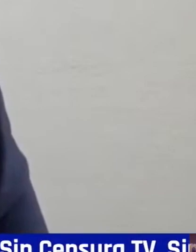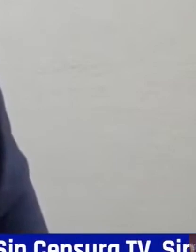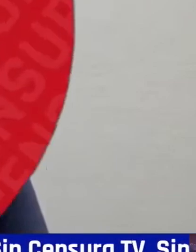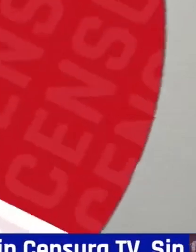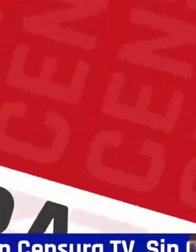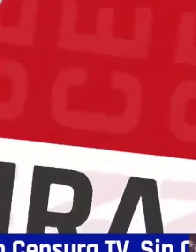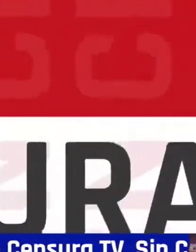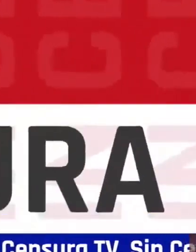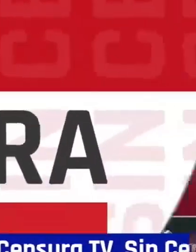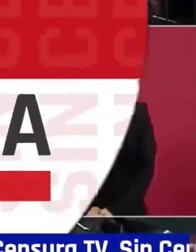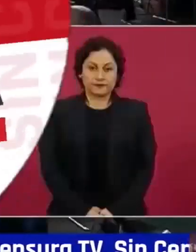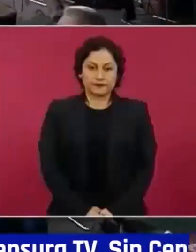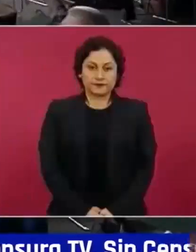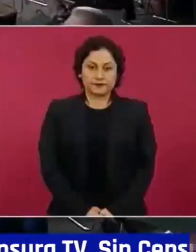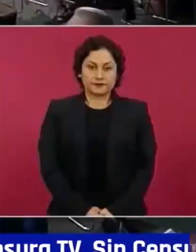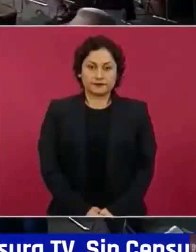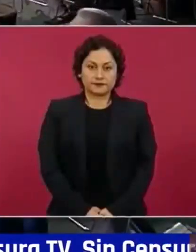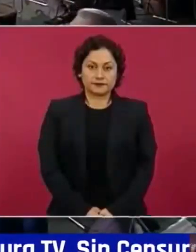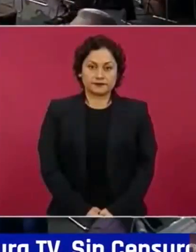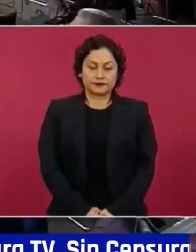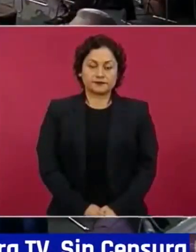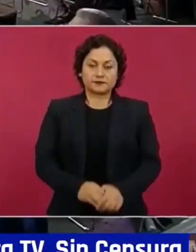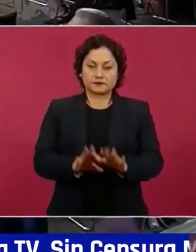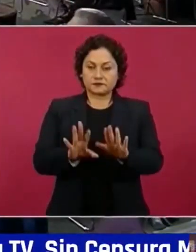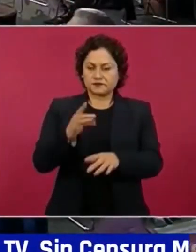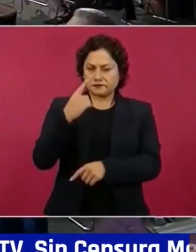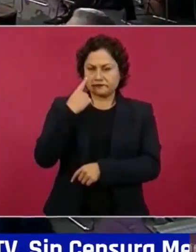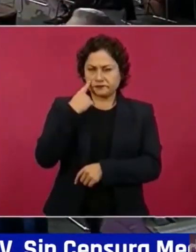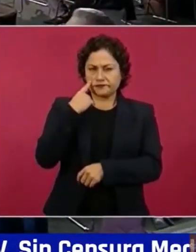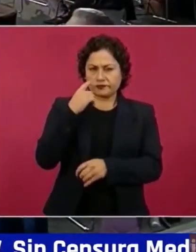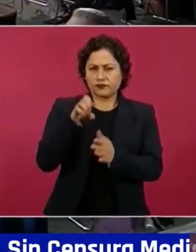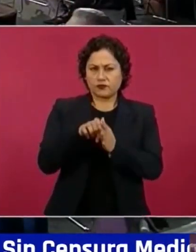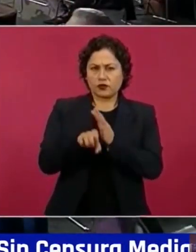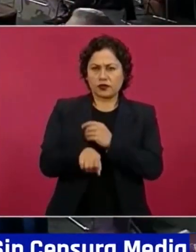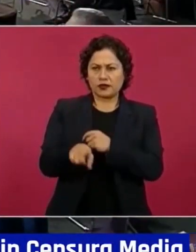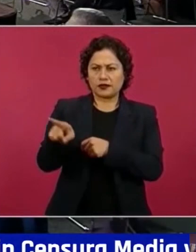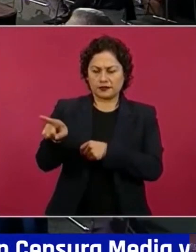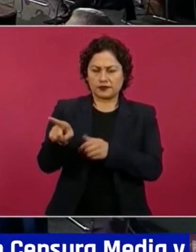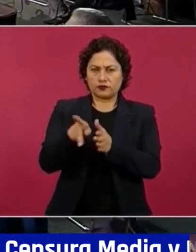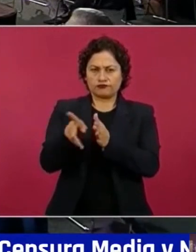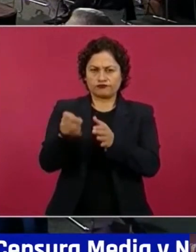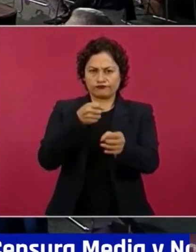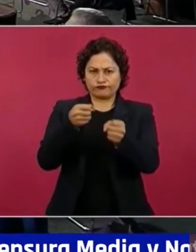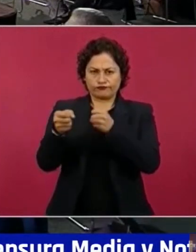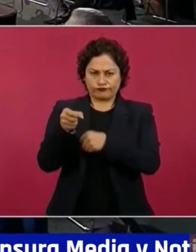Obrador. Esto, por ejemplo, del señor Chumel,